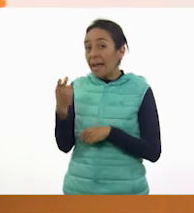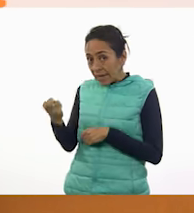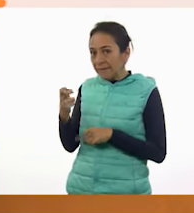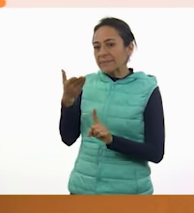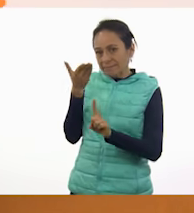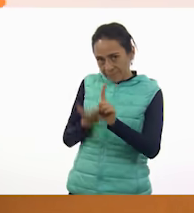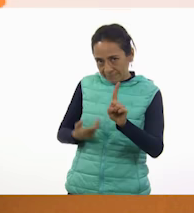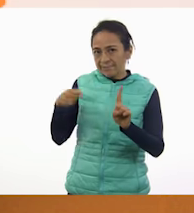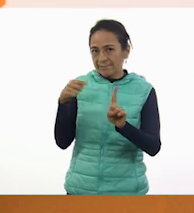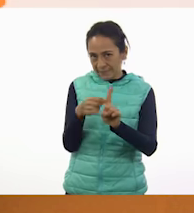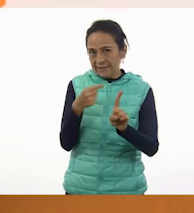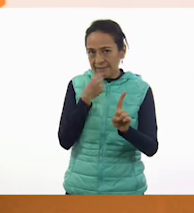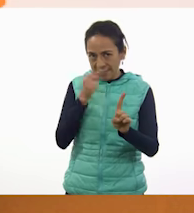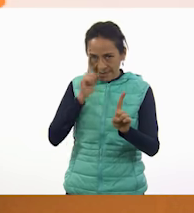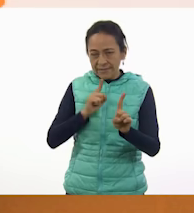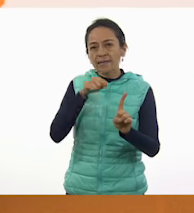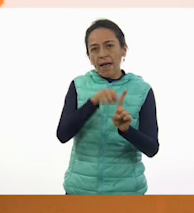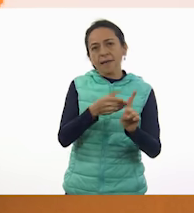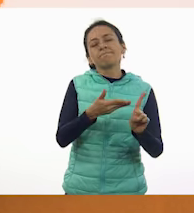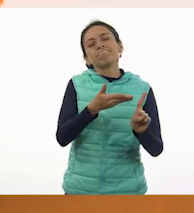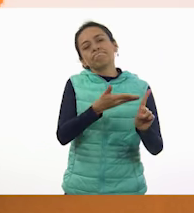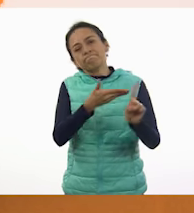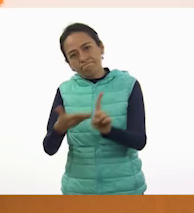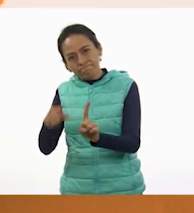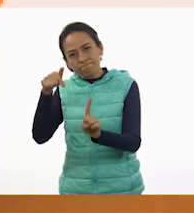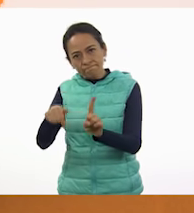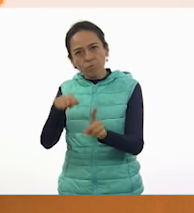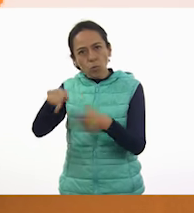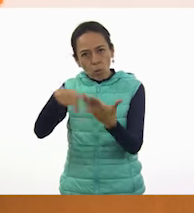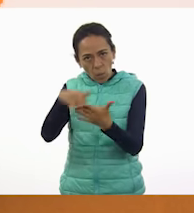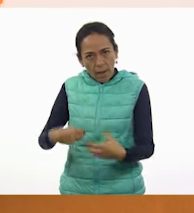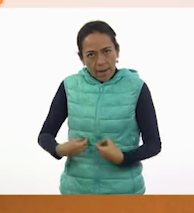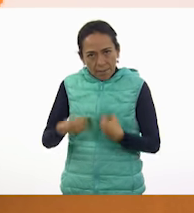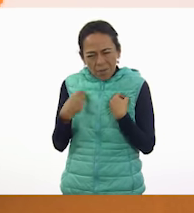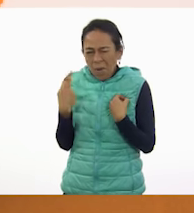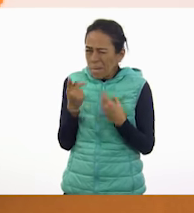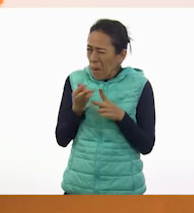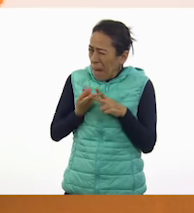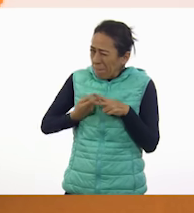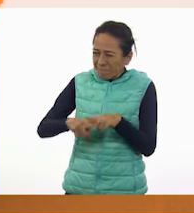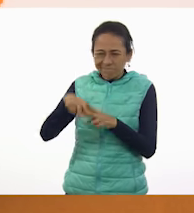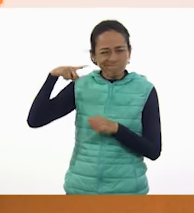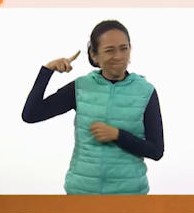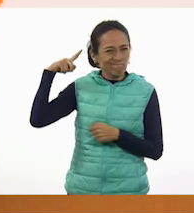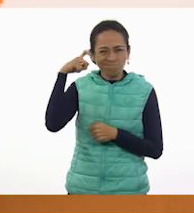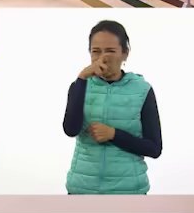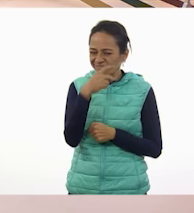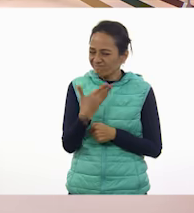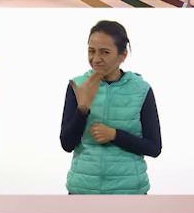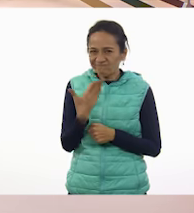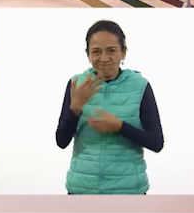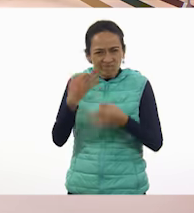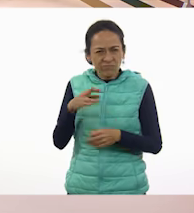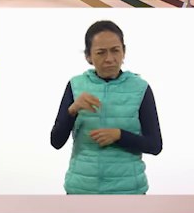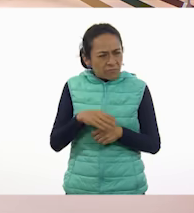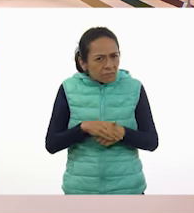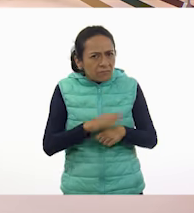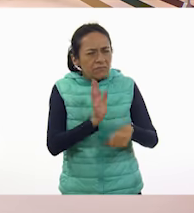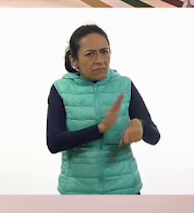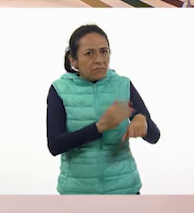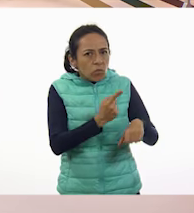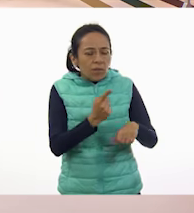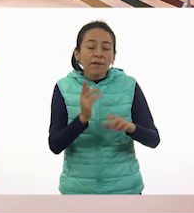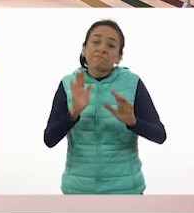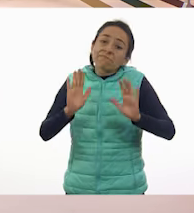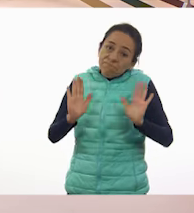principio no le fue muy bien como esperaba. ¿Por qué? Pues si quieres, porque no me acompañas, junto con todos nuestros amiguitos,